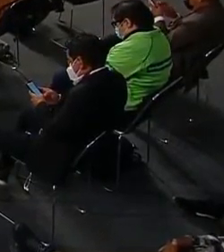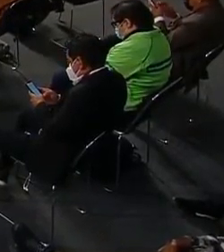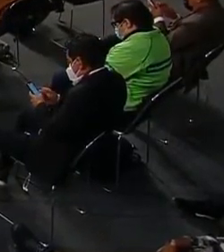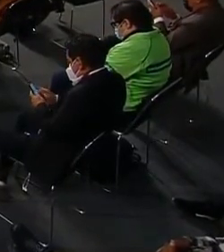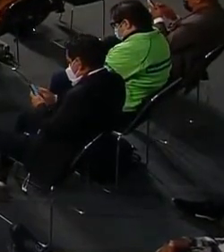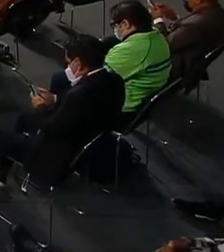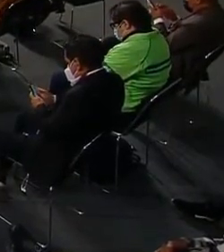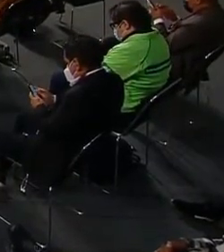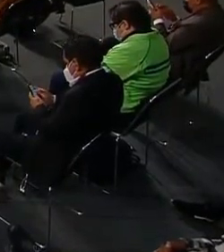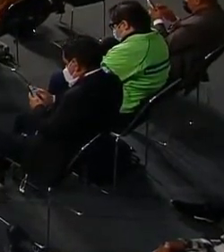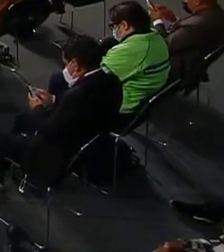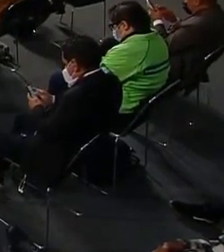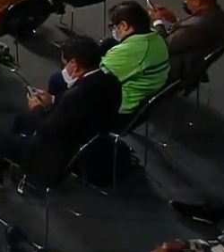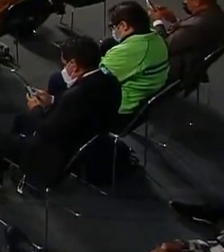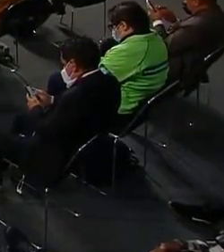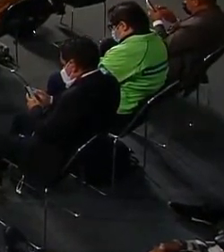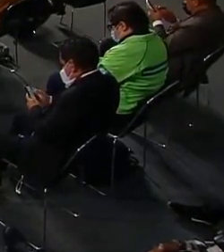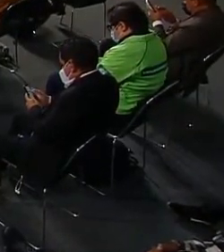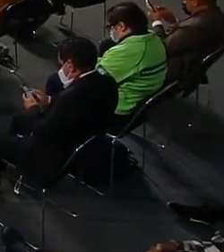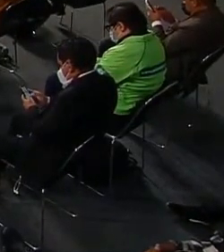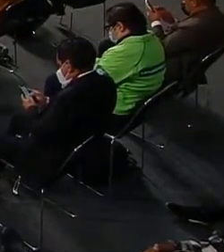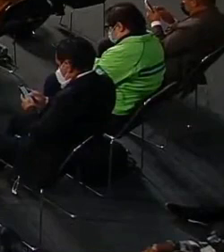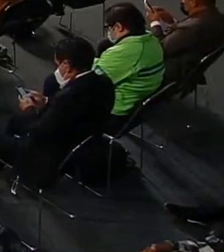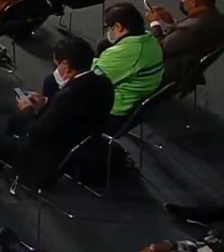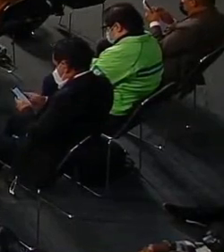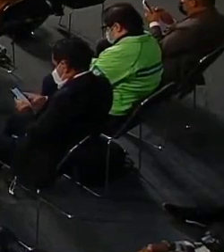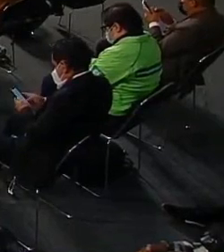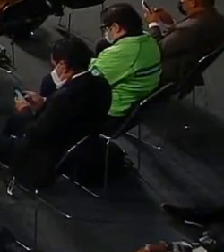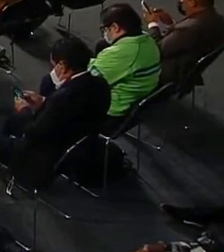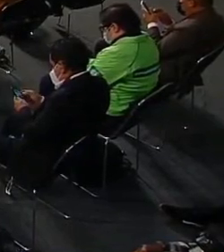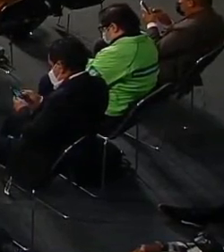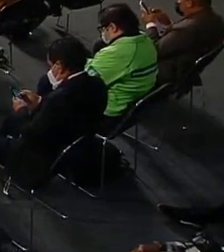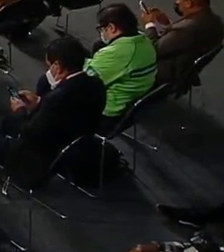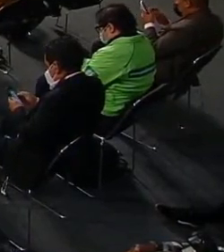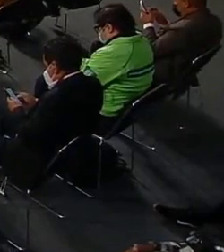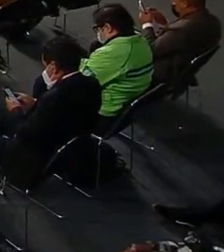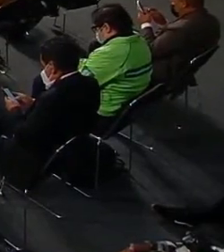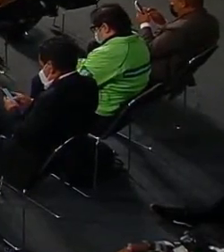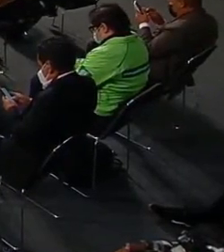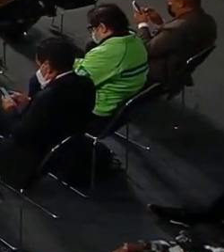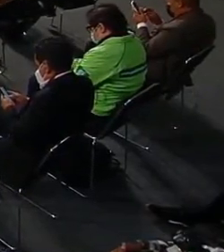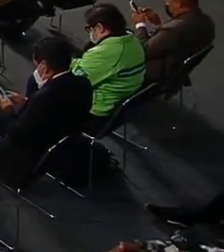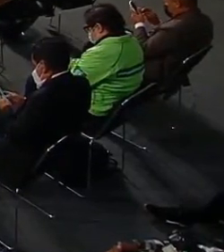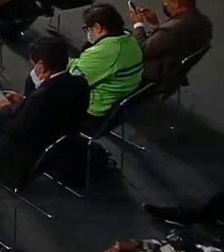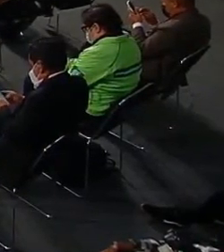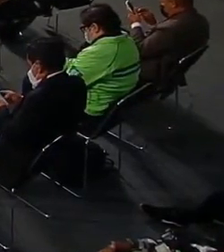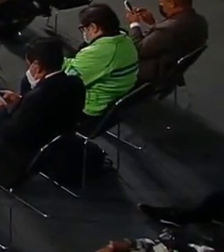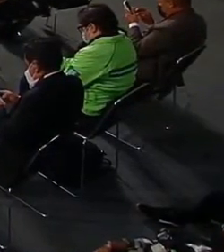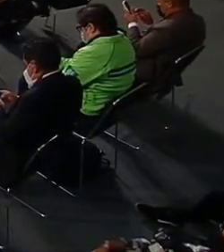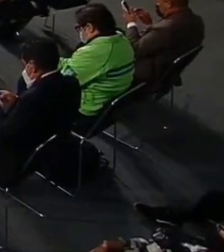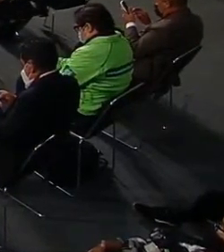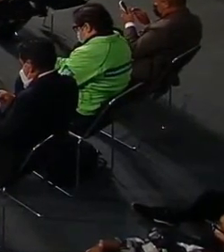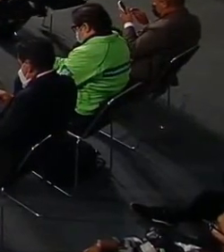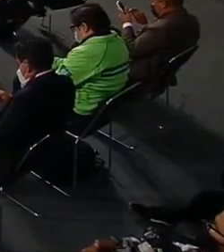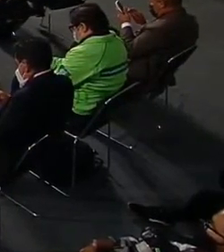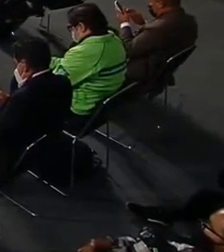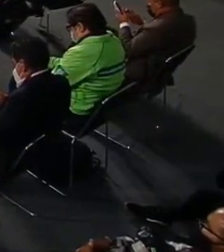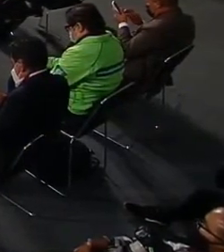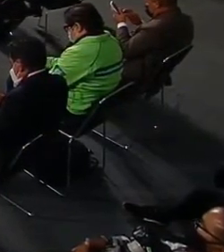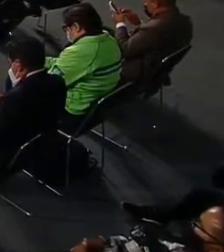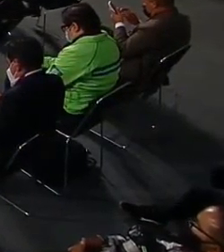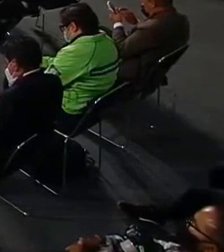Viene la pandemia, baja la afluencia en el aeropuerto de la ciudad, pasa la